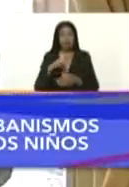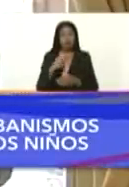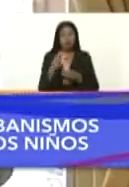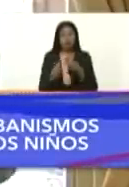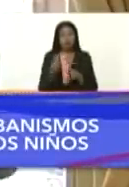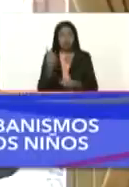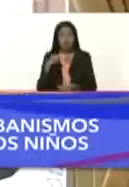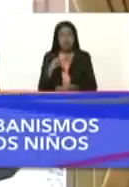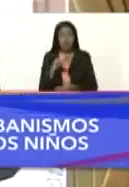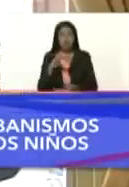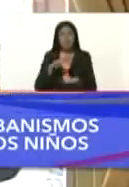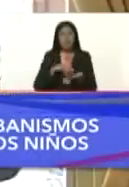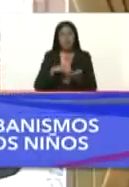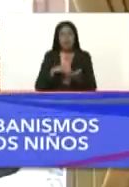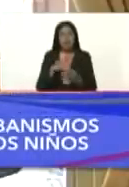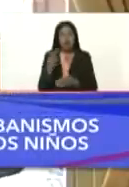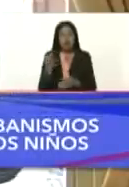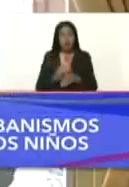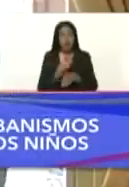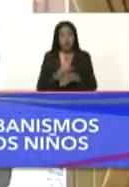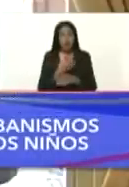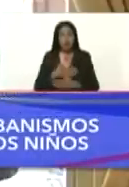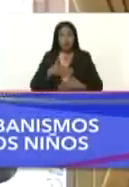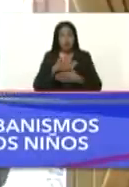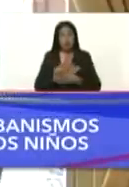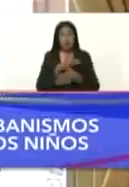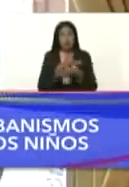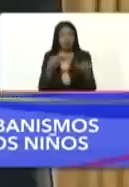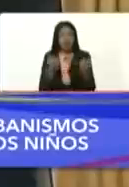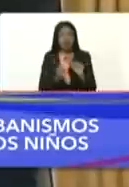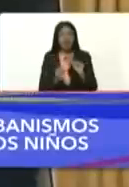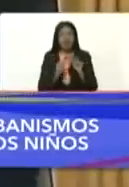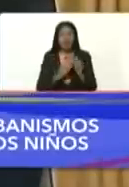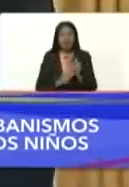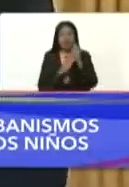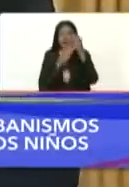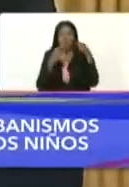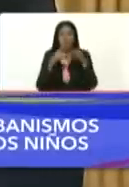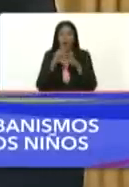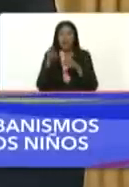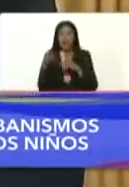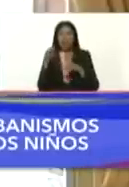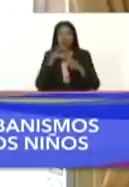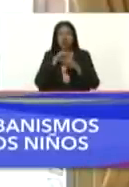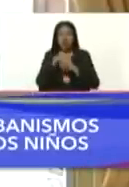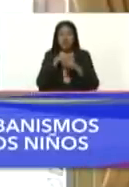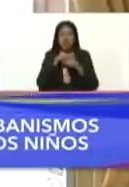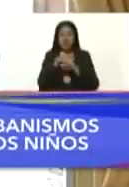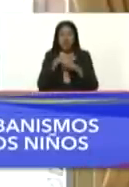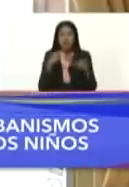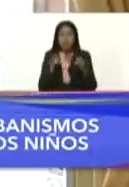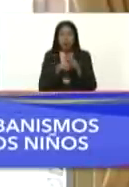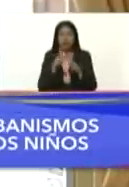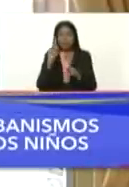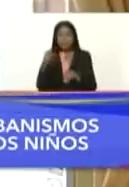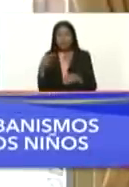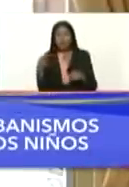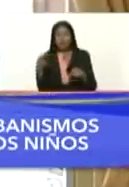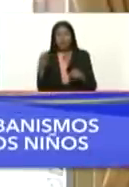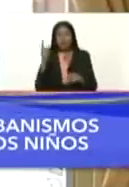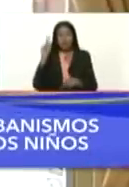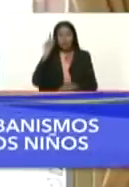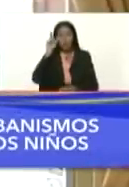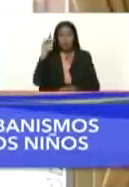miranda a un gobernador de la calidad y del liderazgo de esto rodríguez y tener en guárico a un gobernador